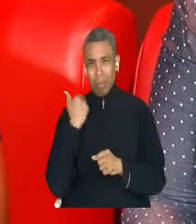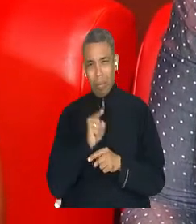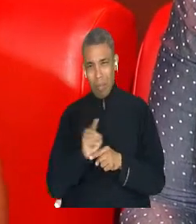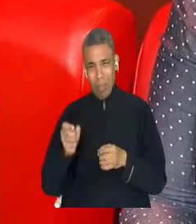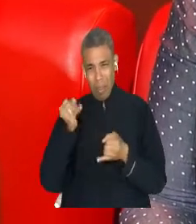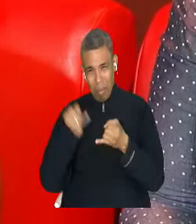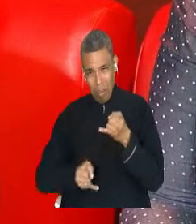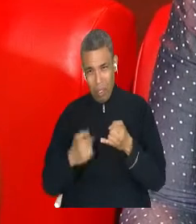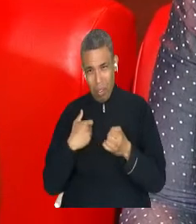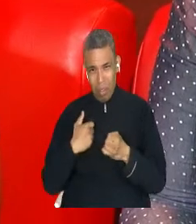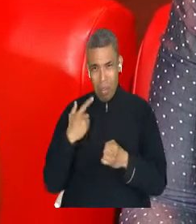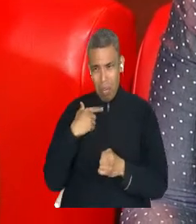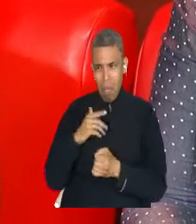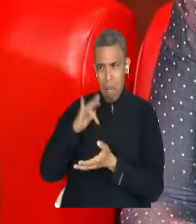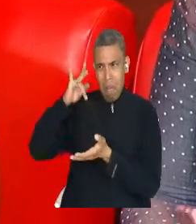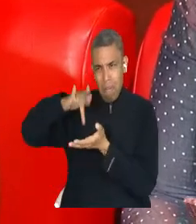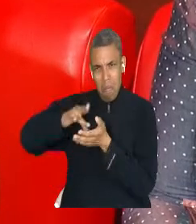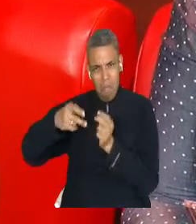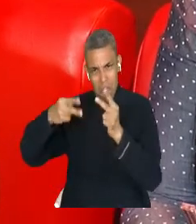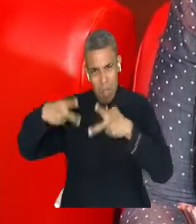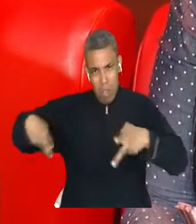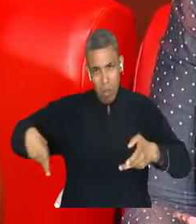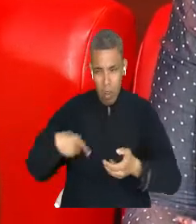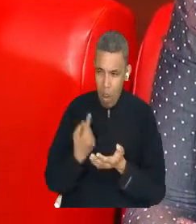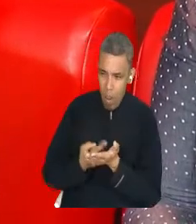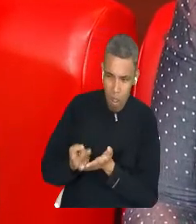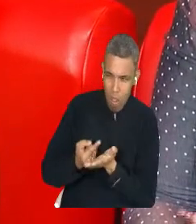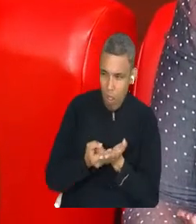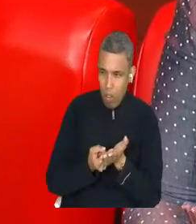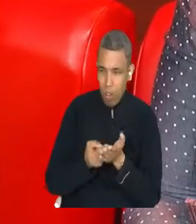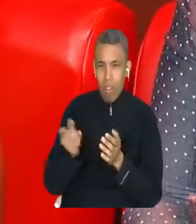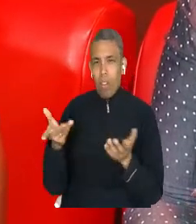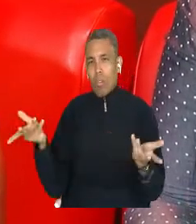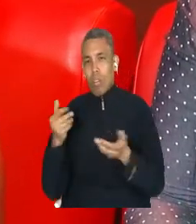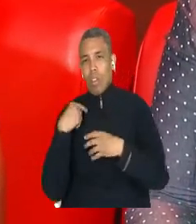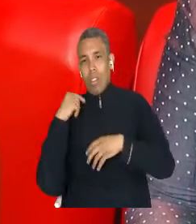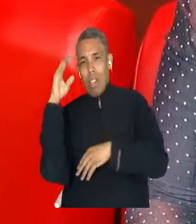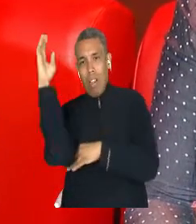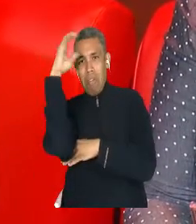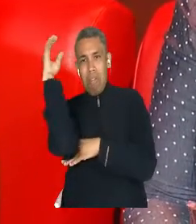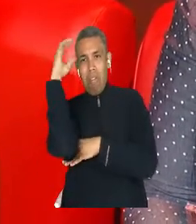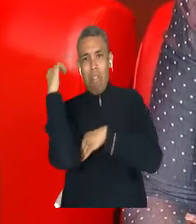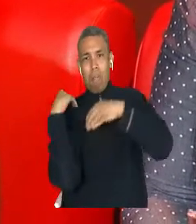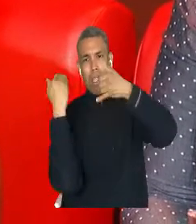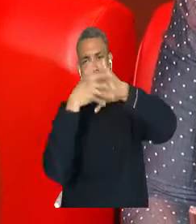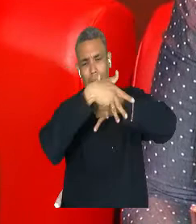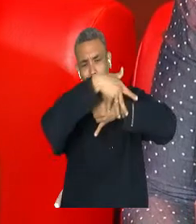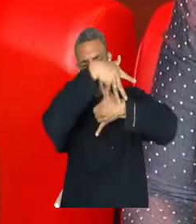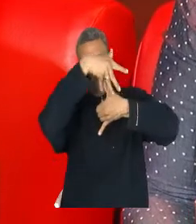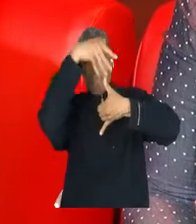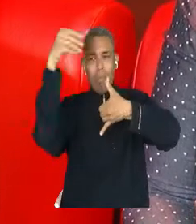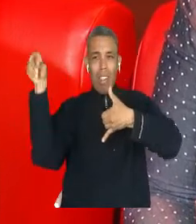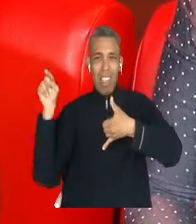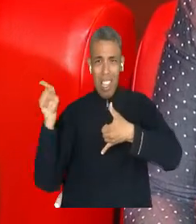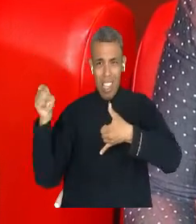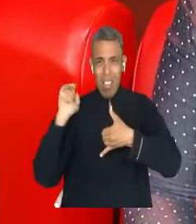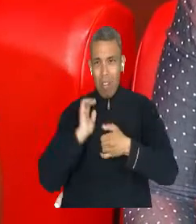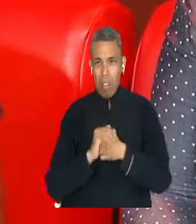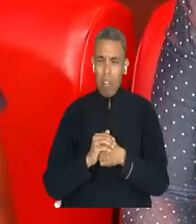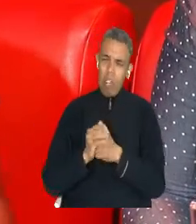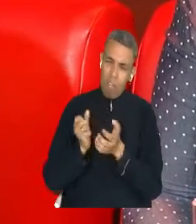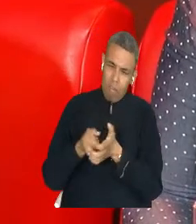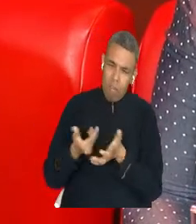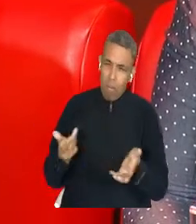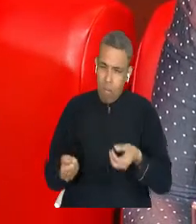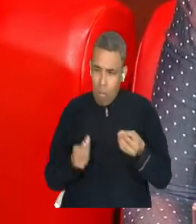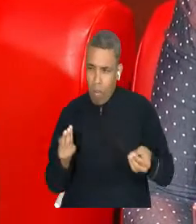darle un manejo a mi carrera en la parte de la costa, y la idea es esa, salir y poner en alto el nombre, no